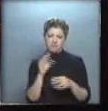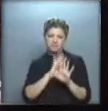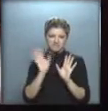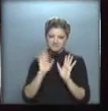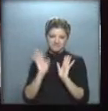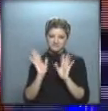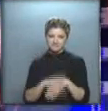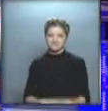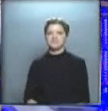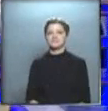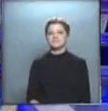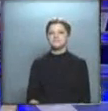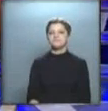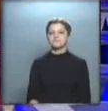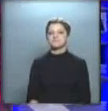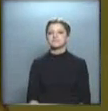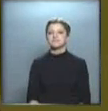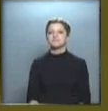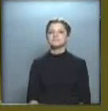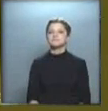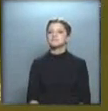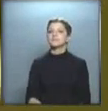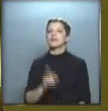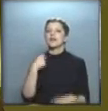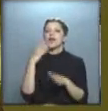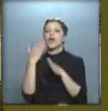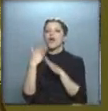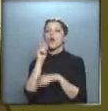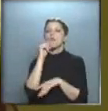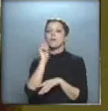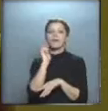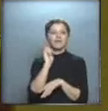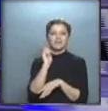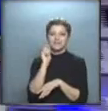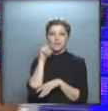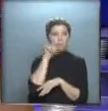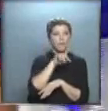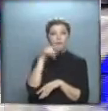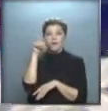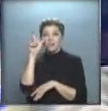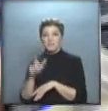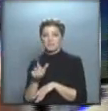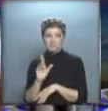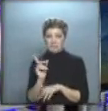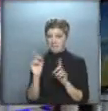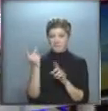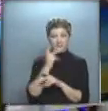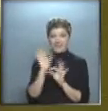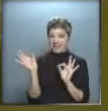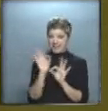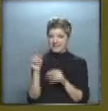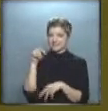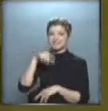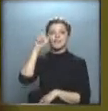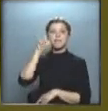No, para qué. Bueno, no está acá. ¿Quién se queda con el chico, vos o ella? Ninguna de las dos. Y el chico, para todo esto, a todo esto, ¿cómo se llama el